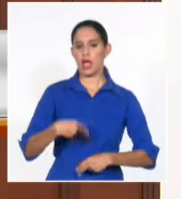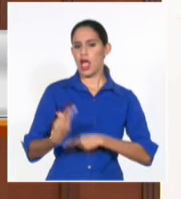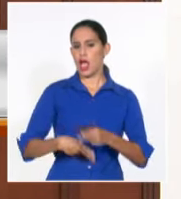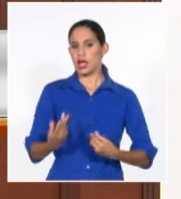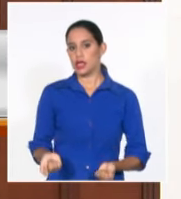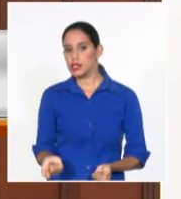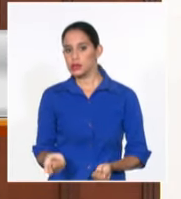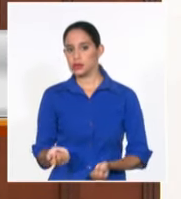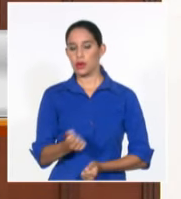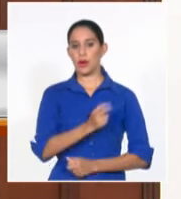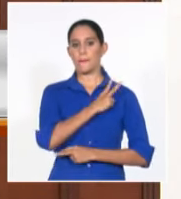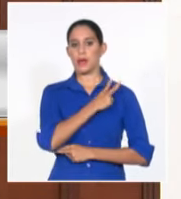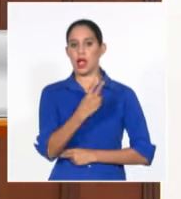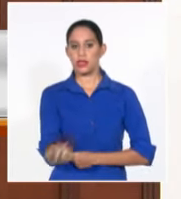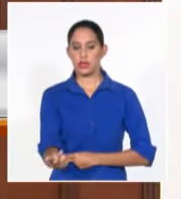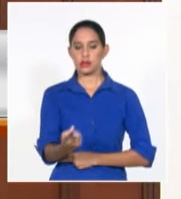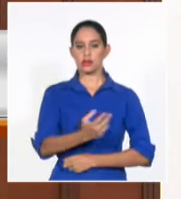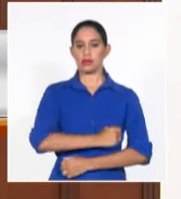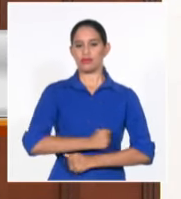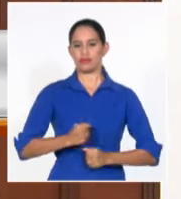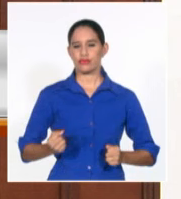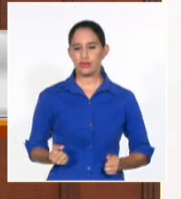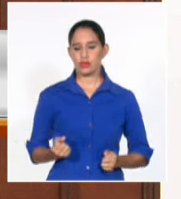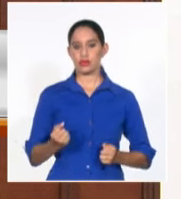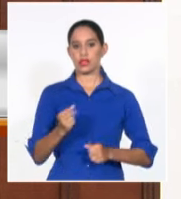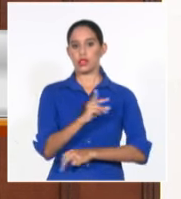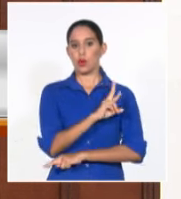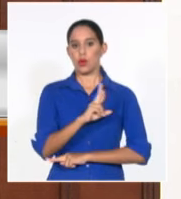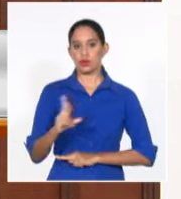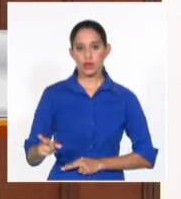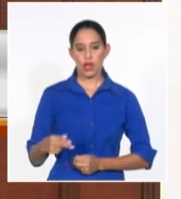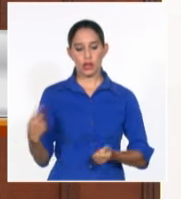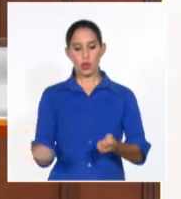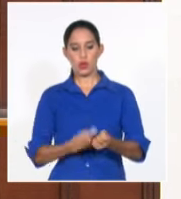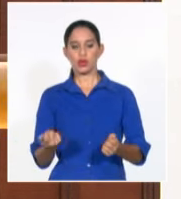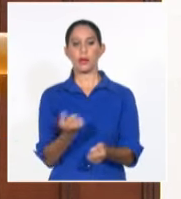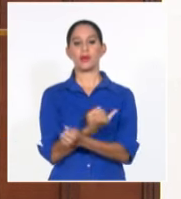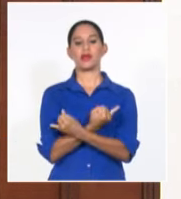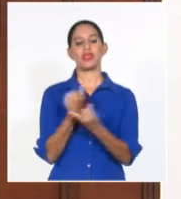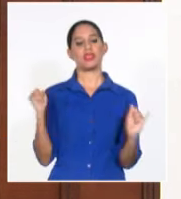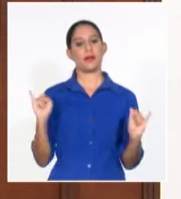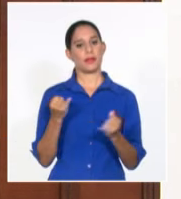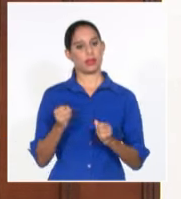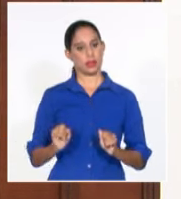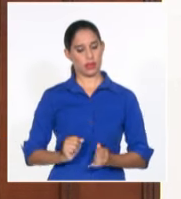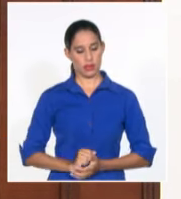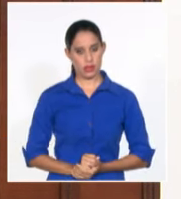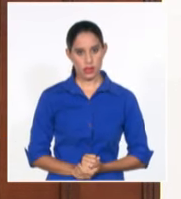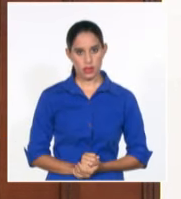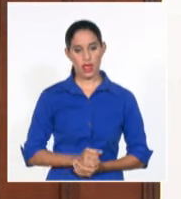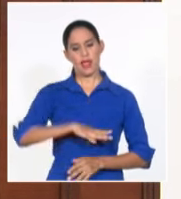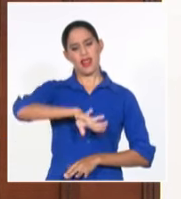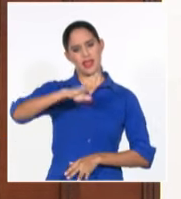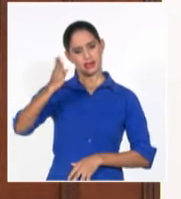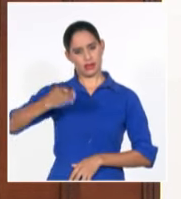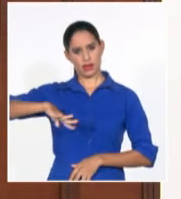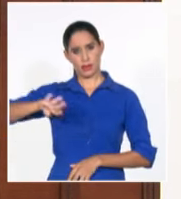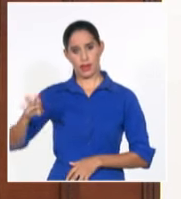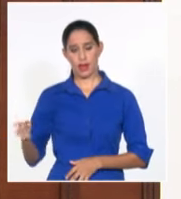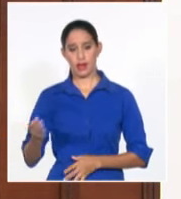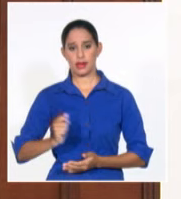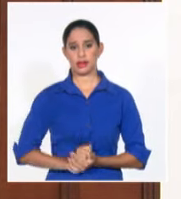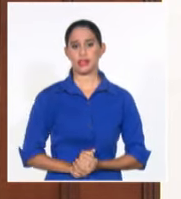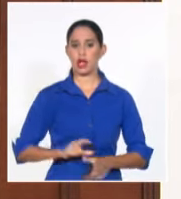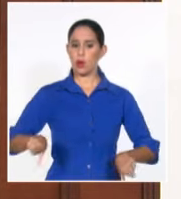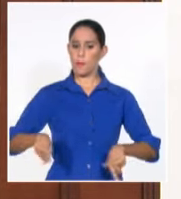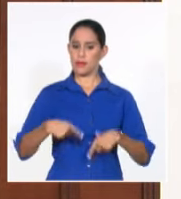los que forjaron la justicia revolucionaria, en las luchas por la independencia, en la Sierra Maestra, en el cumplimiento de las